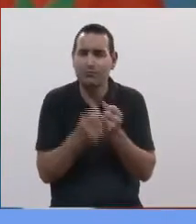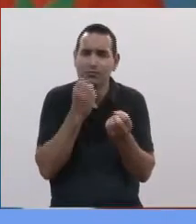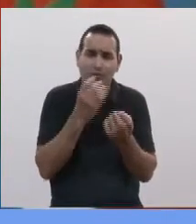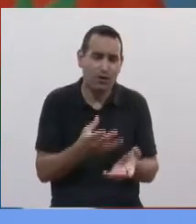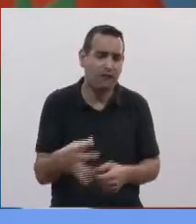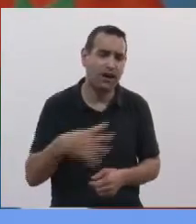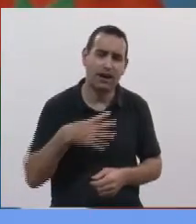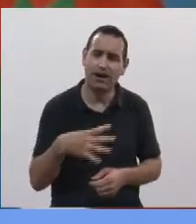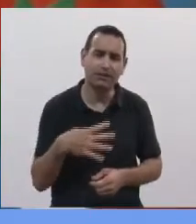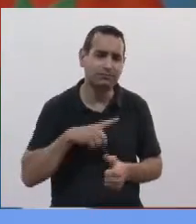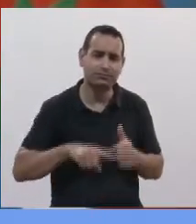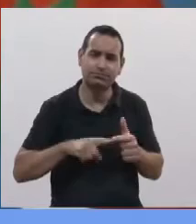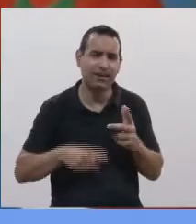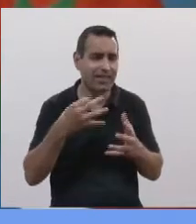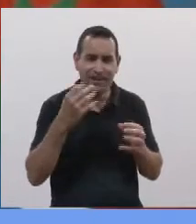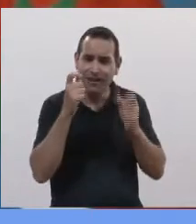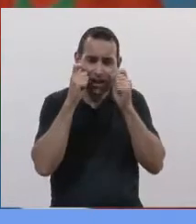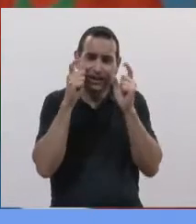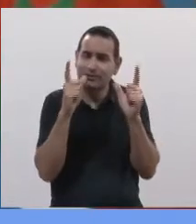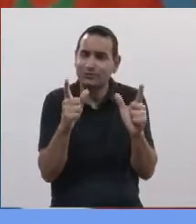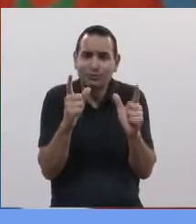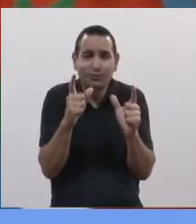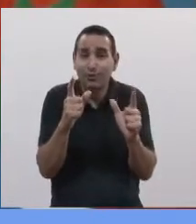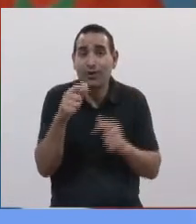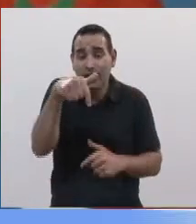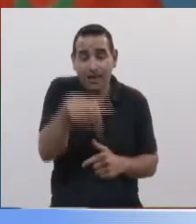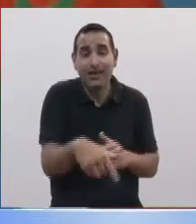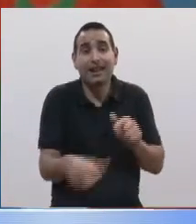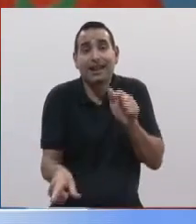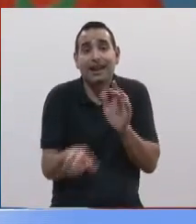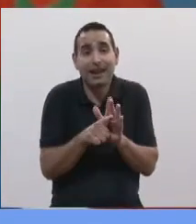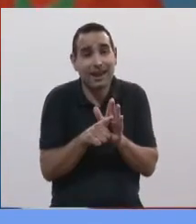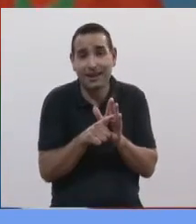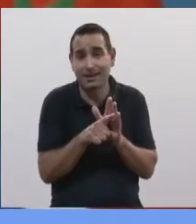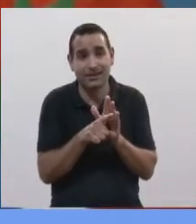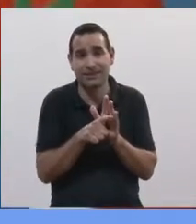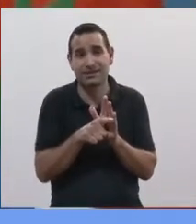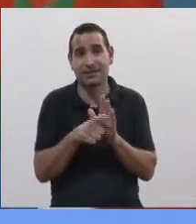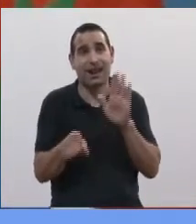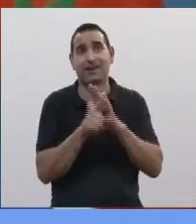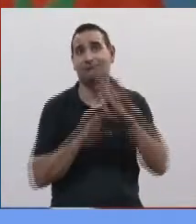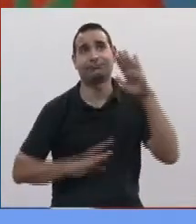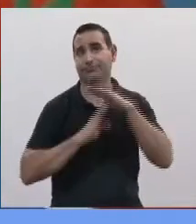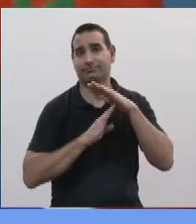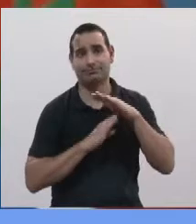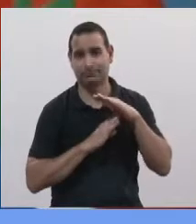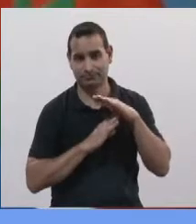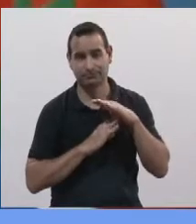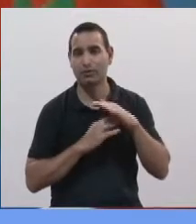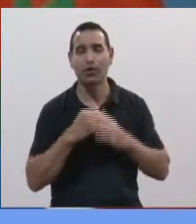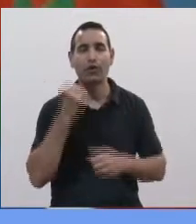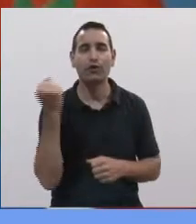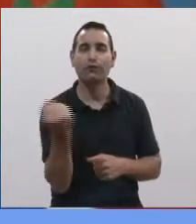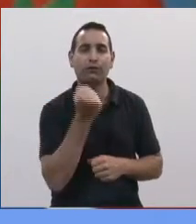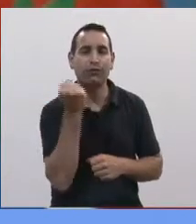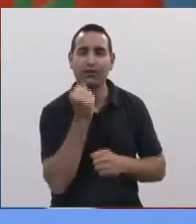tener en cuenta en esta que considero que es la ley de todas las leyes. Es